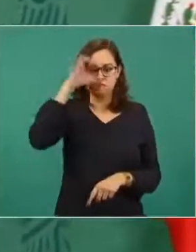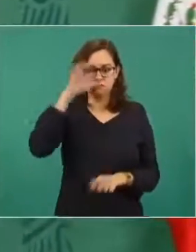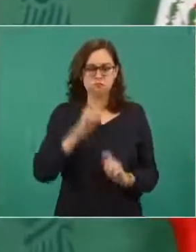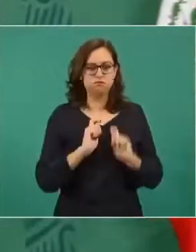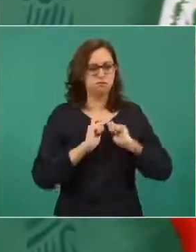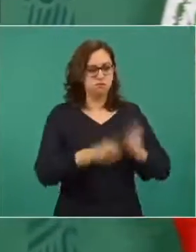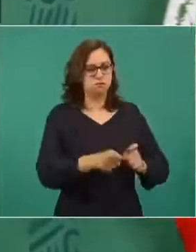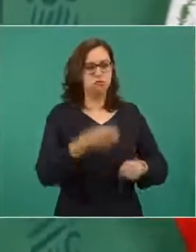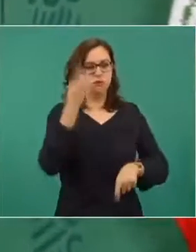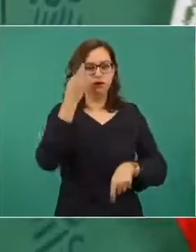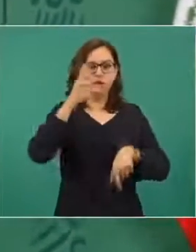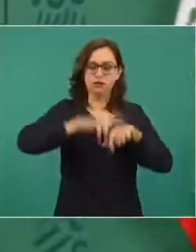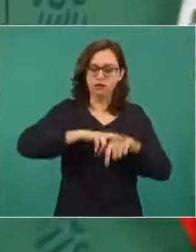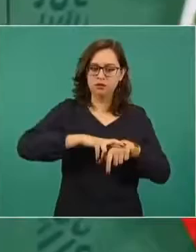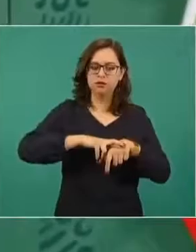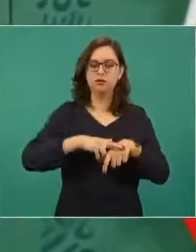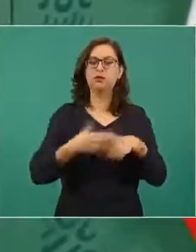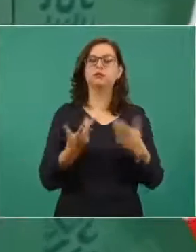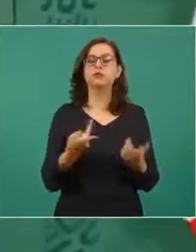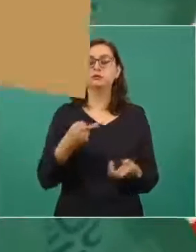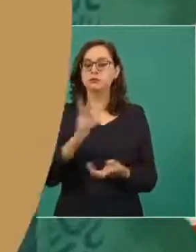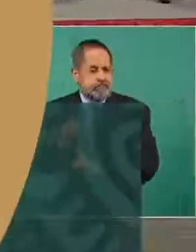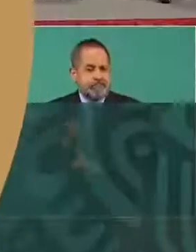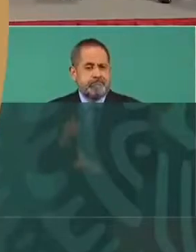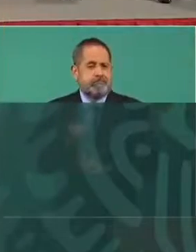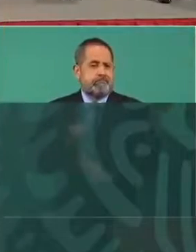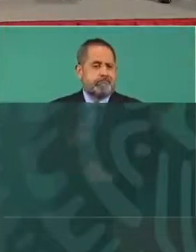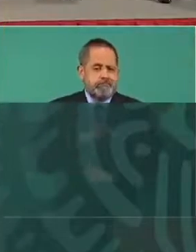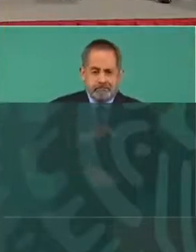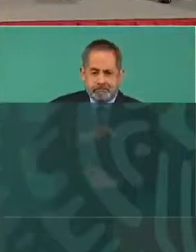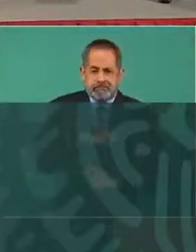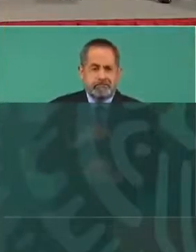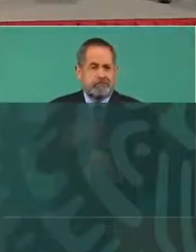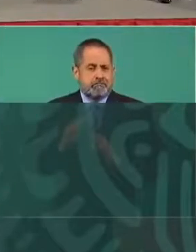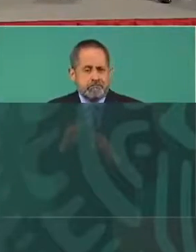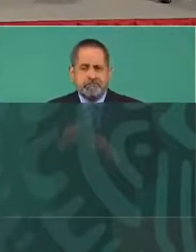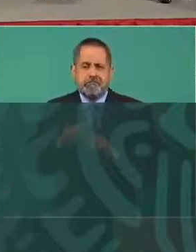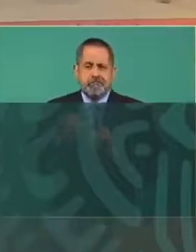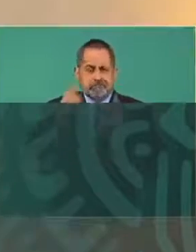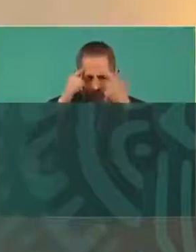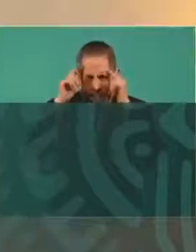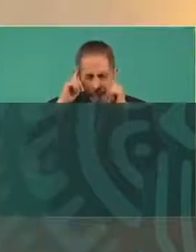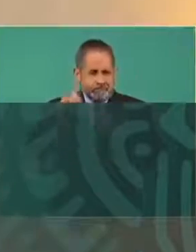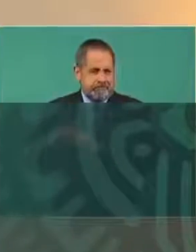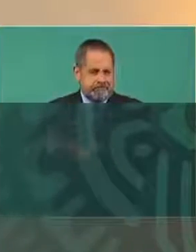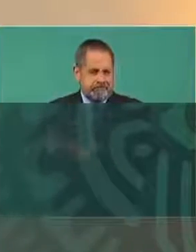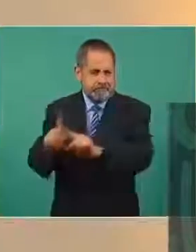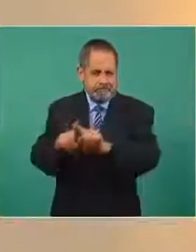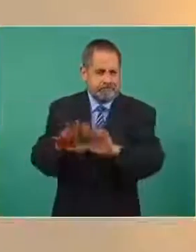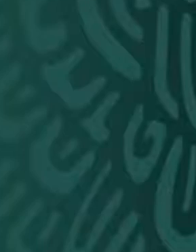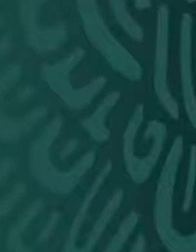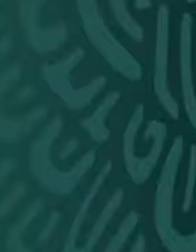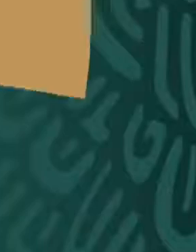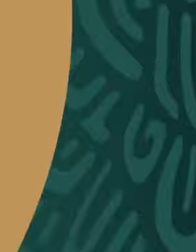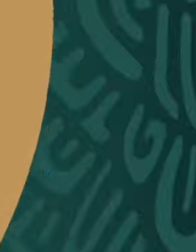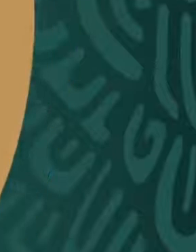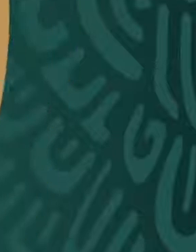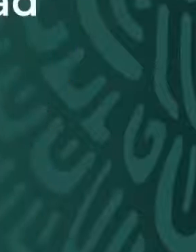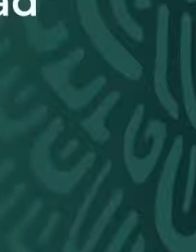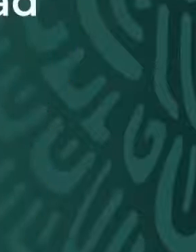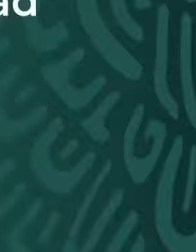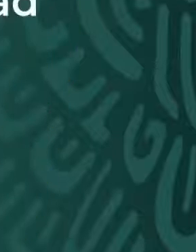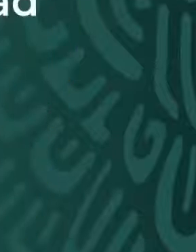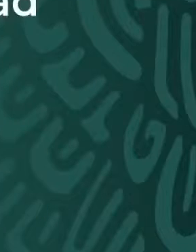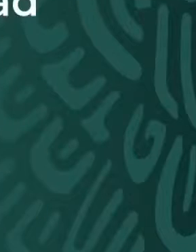con principios, con ideales. La secretaria de Seguridad, Isela Rodríguez, rindió el informe